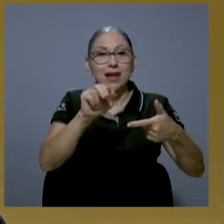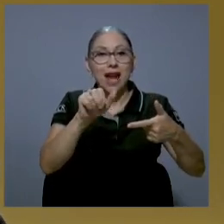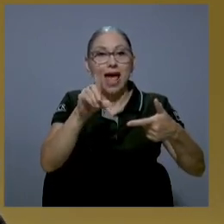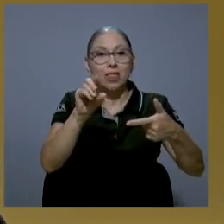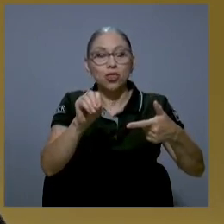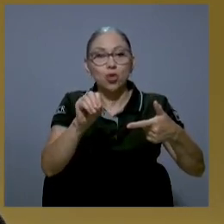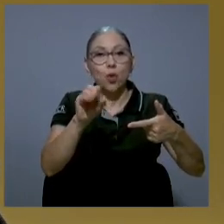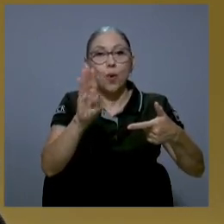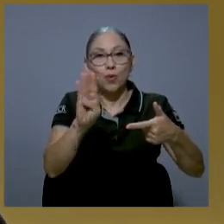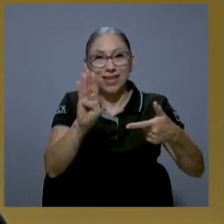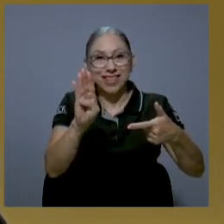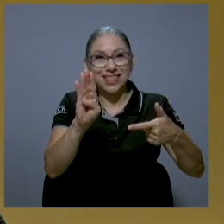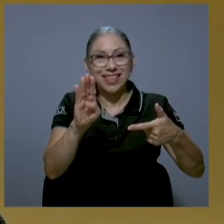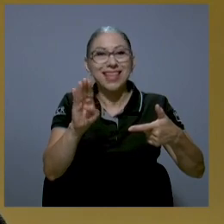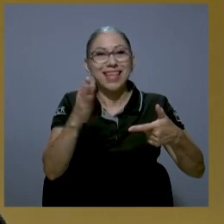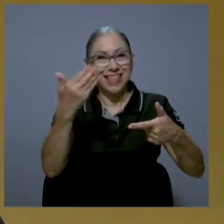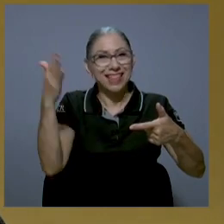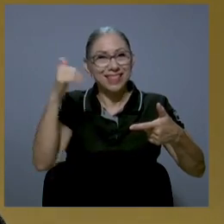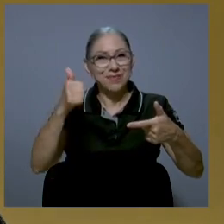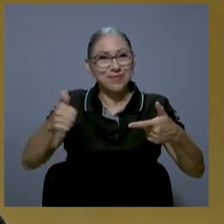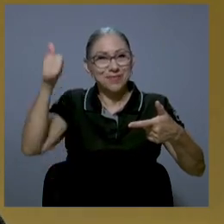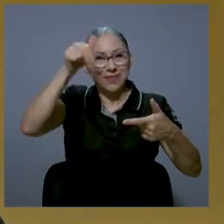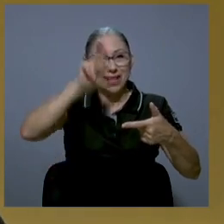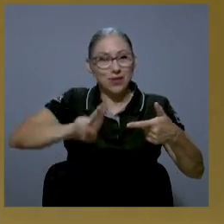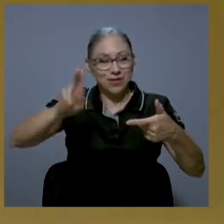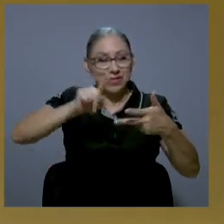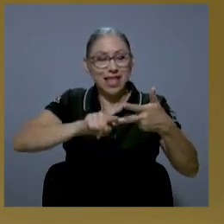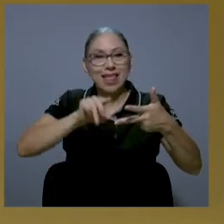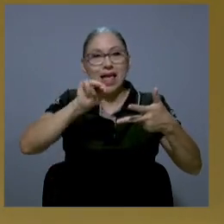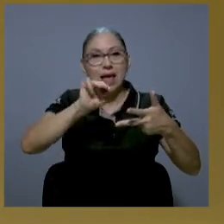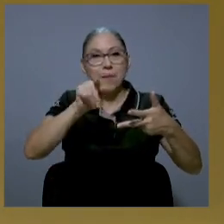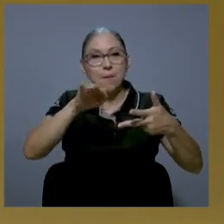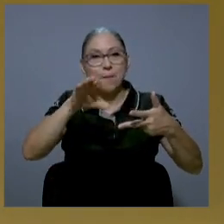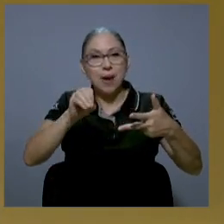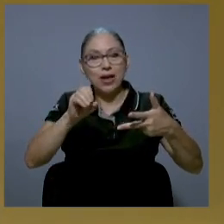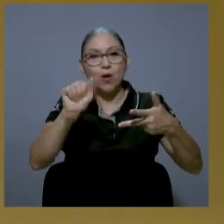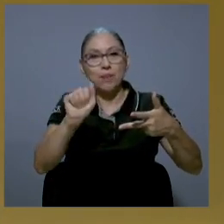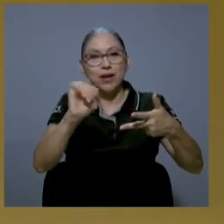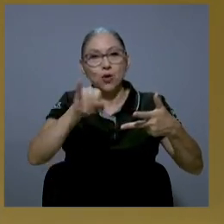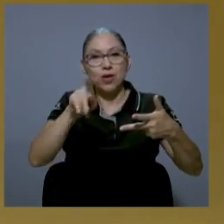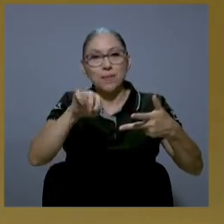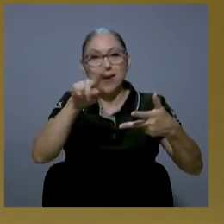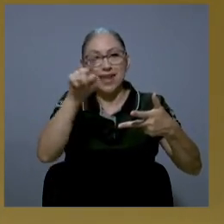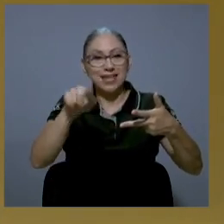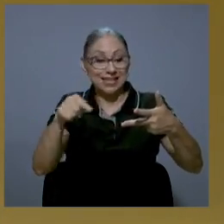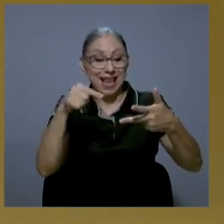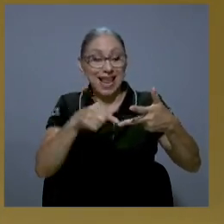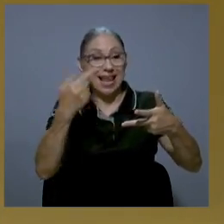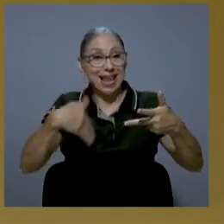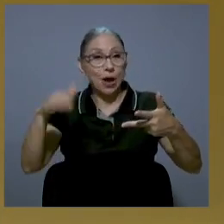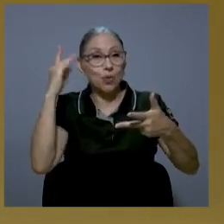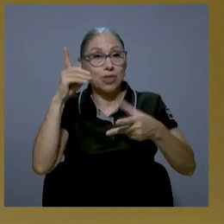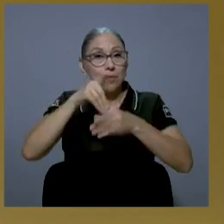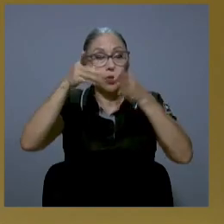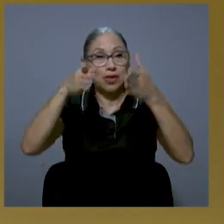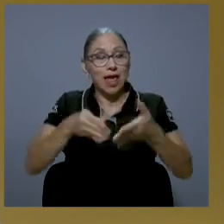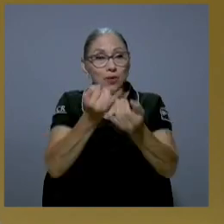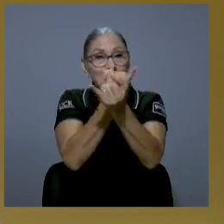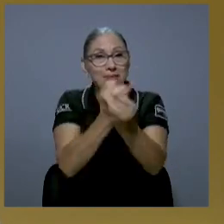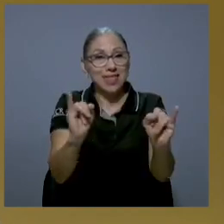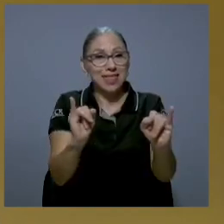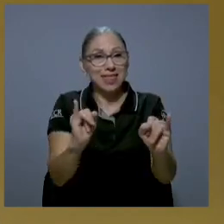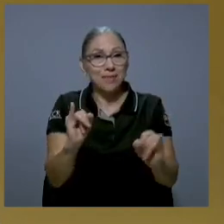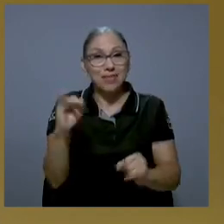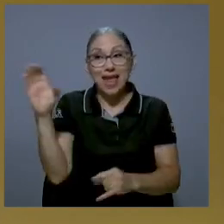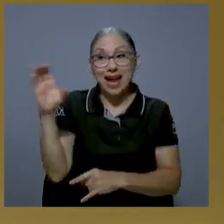universidad también, y en tercer lugar, Mario Alberto Jiménez, que era un diputado independiente de pensamiento totalmente cartaginés,